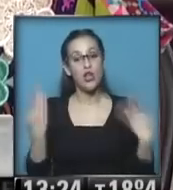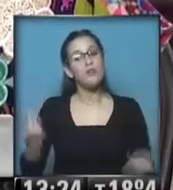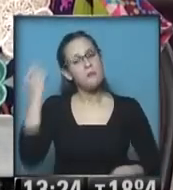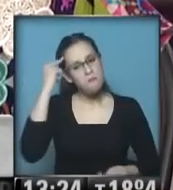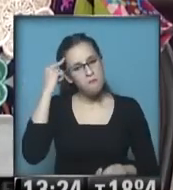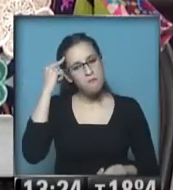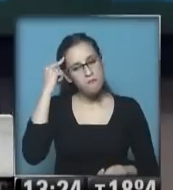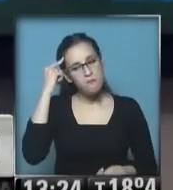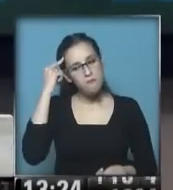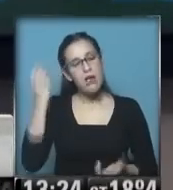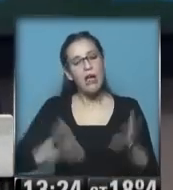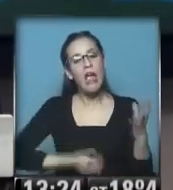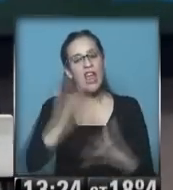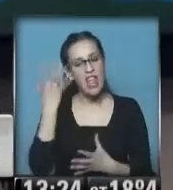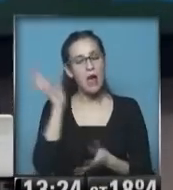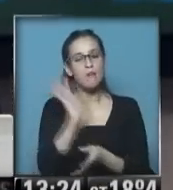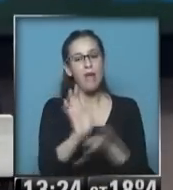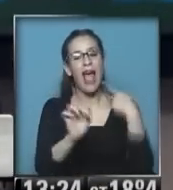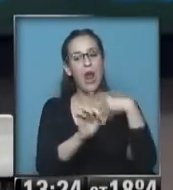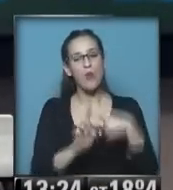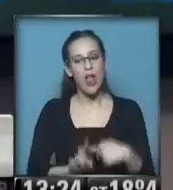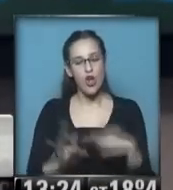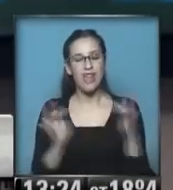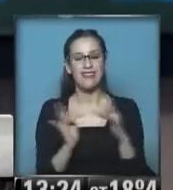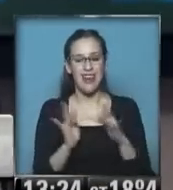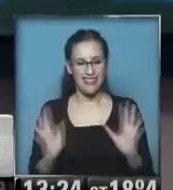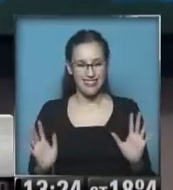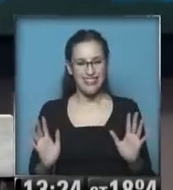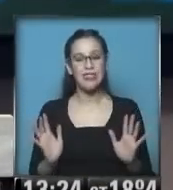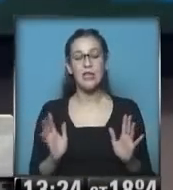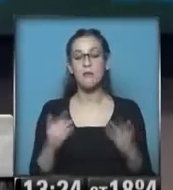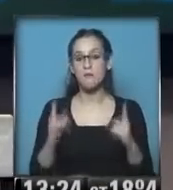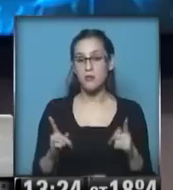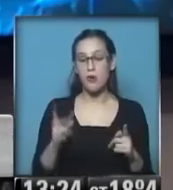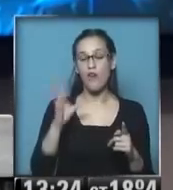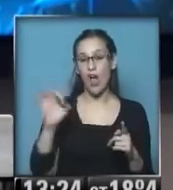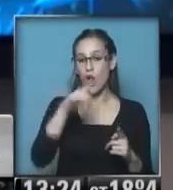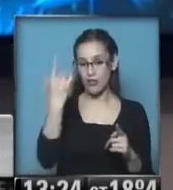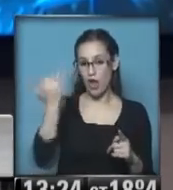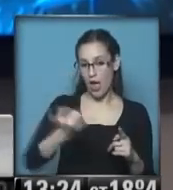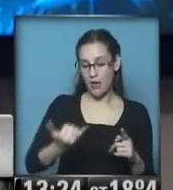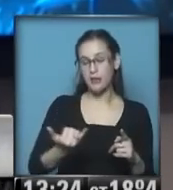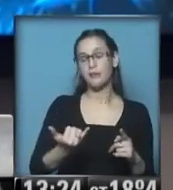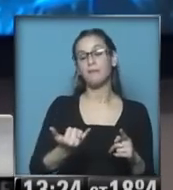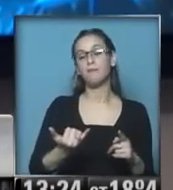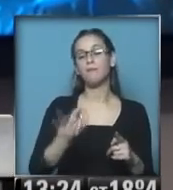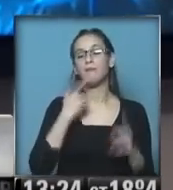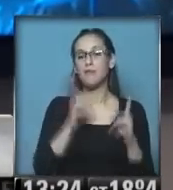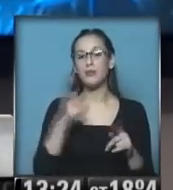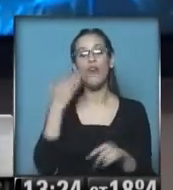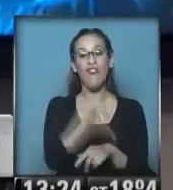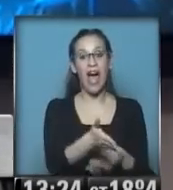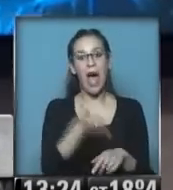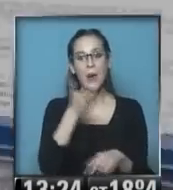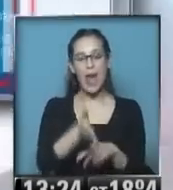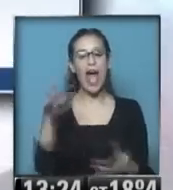disponible en la página de secretaria de comercio en la del banco nación que es quien es parte del financiamiento del programa para que uno cuando va a la concesionaria